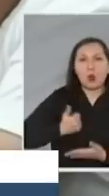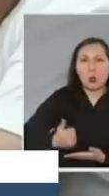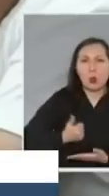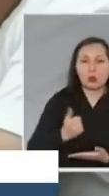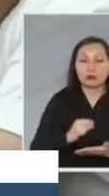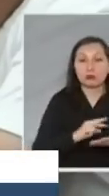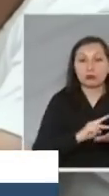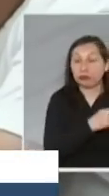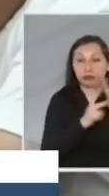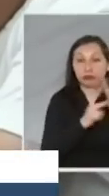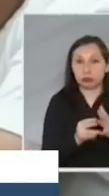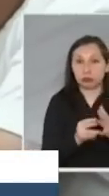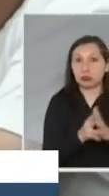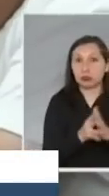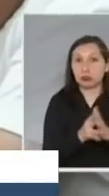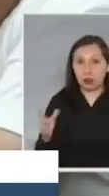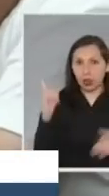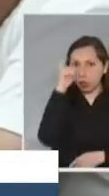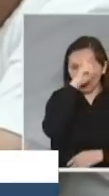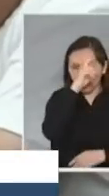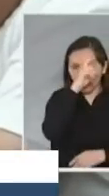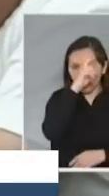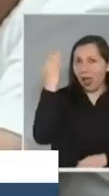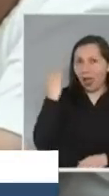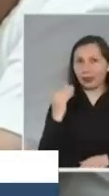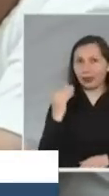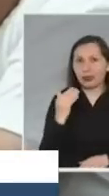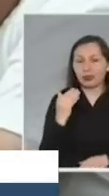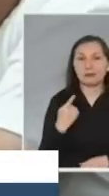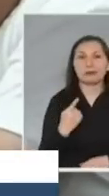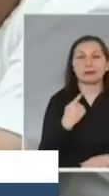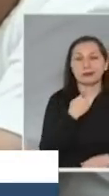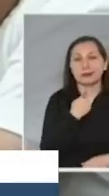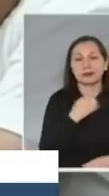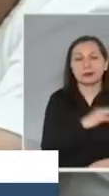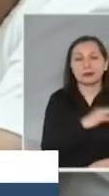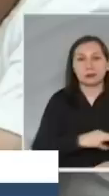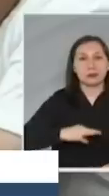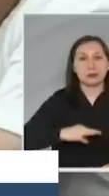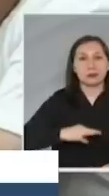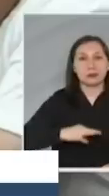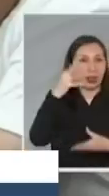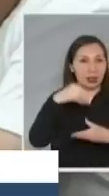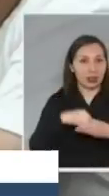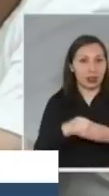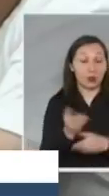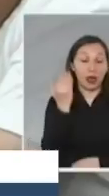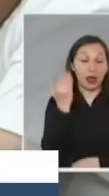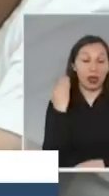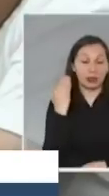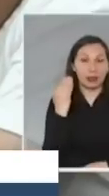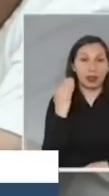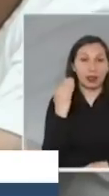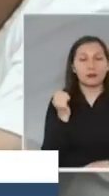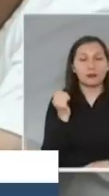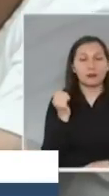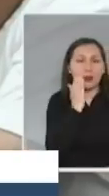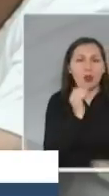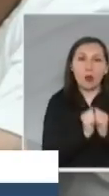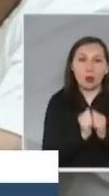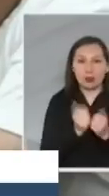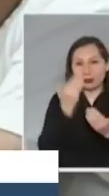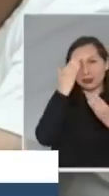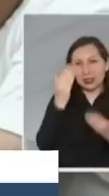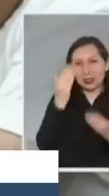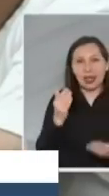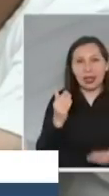tuvimos unos incidentes muy complicados con en ese momento que afectaron a nuestra ministra de Interior de entonces, a mi querida compañera, que le mando un